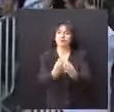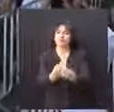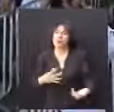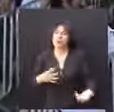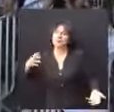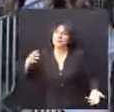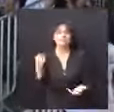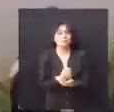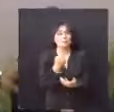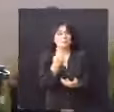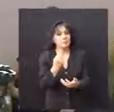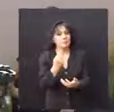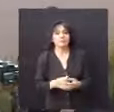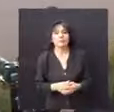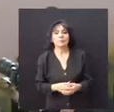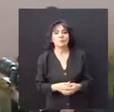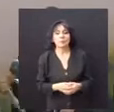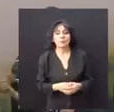Y es que